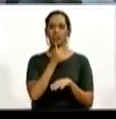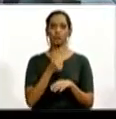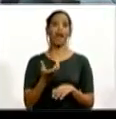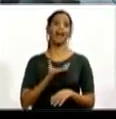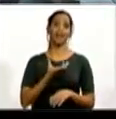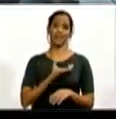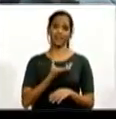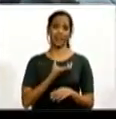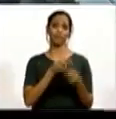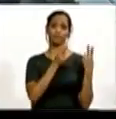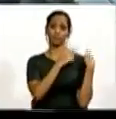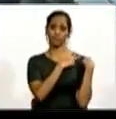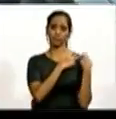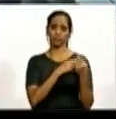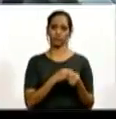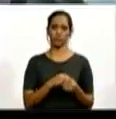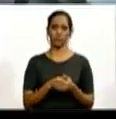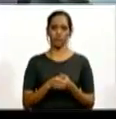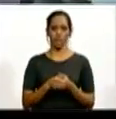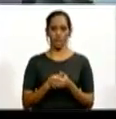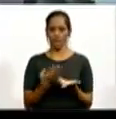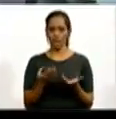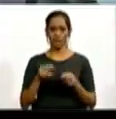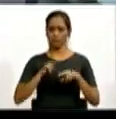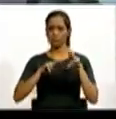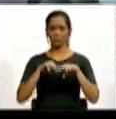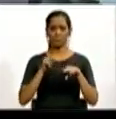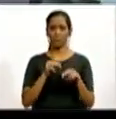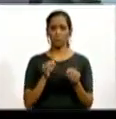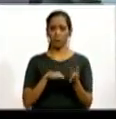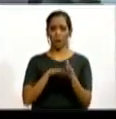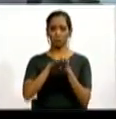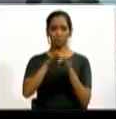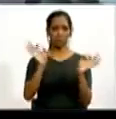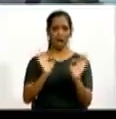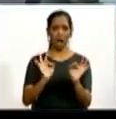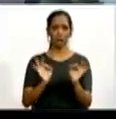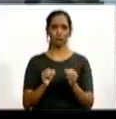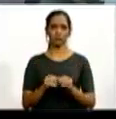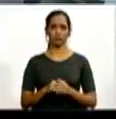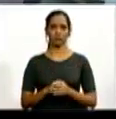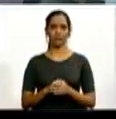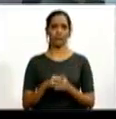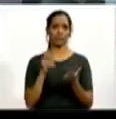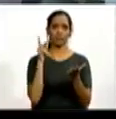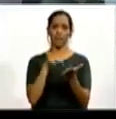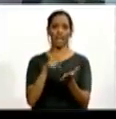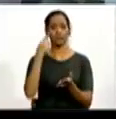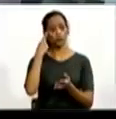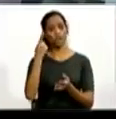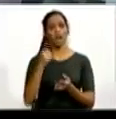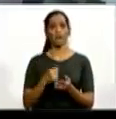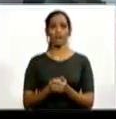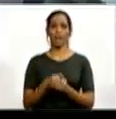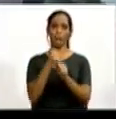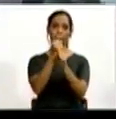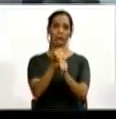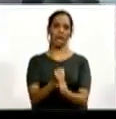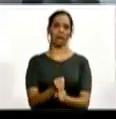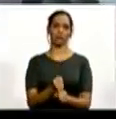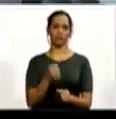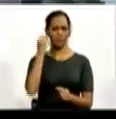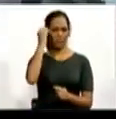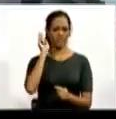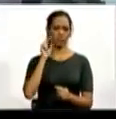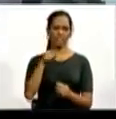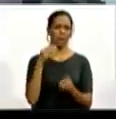alcaldía. Levantaron una estructura, pero no vemos que ha avanzado. Eso está ahí, tú sabes, en son de espera. ¿Qué cree usted que está